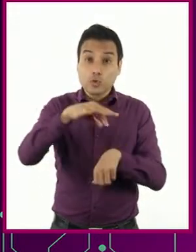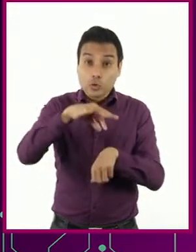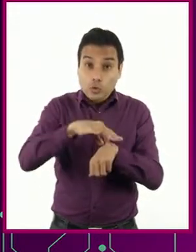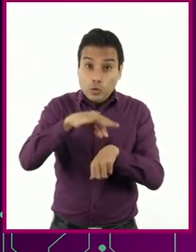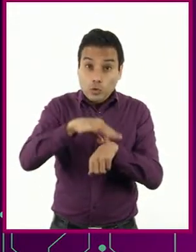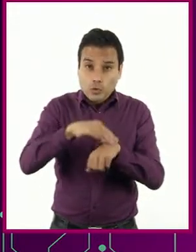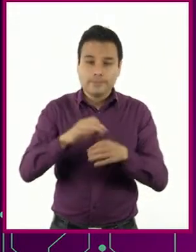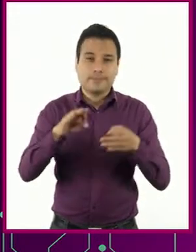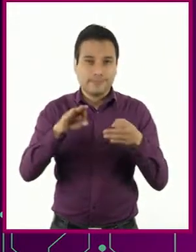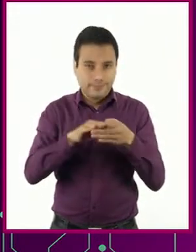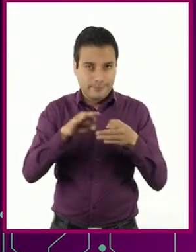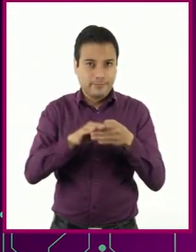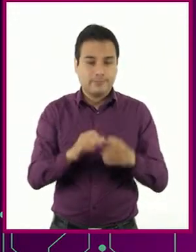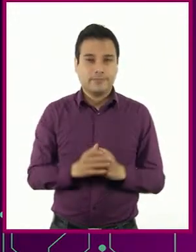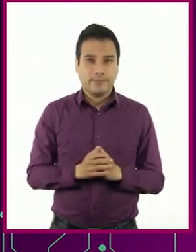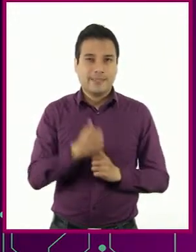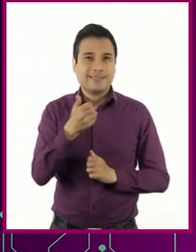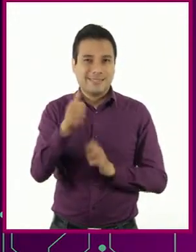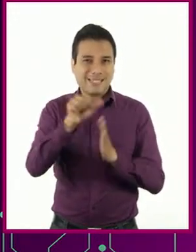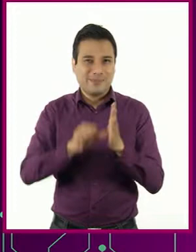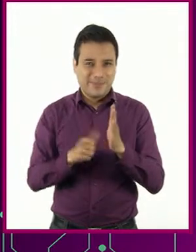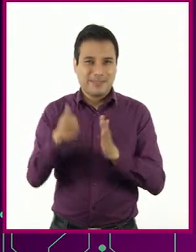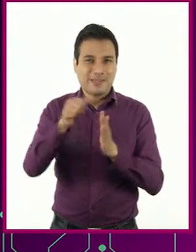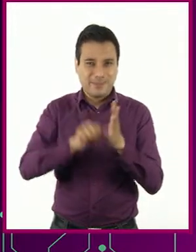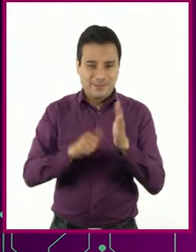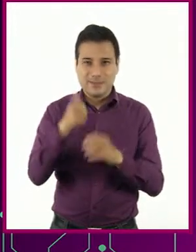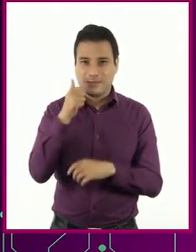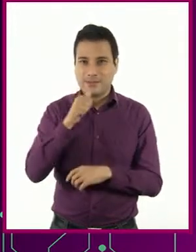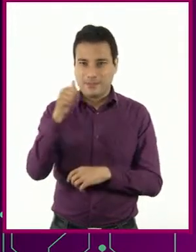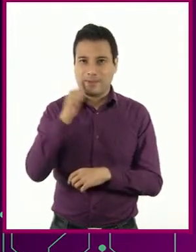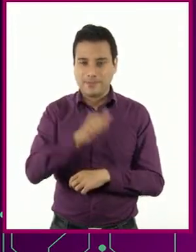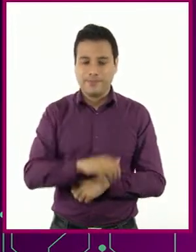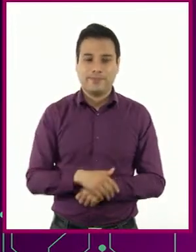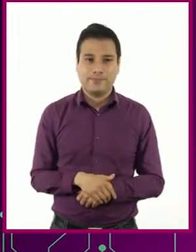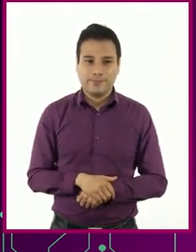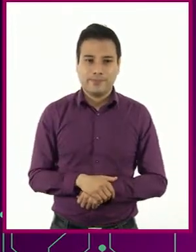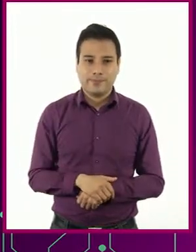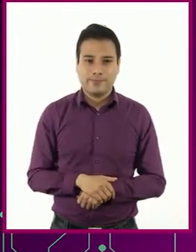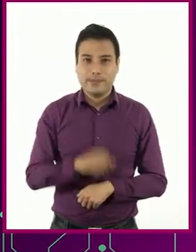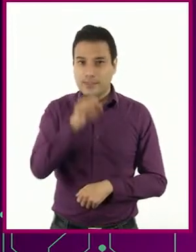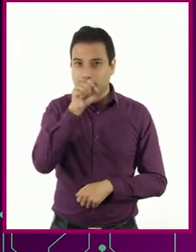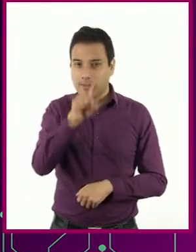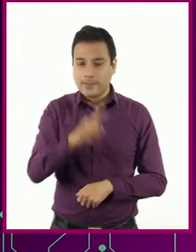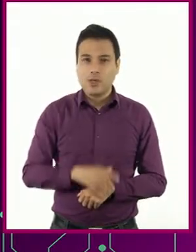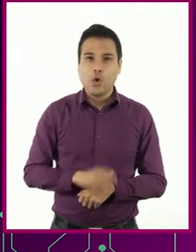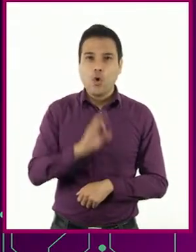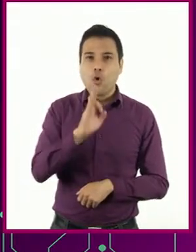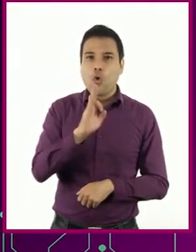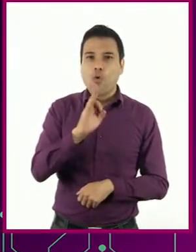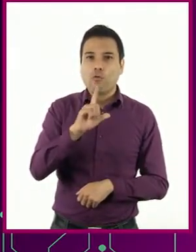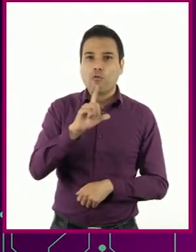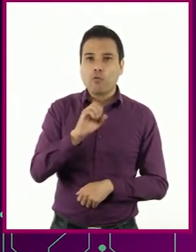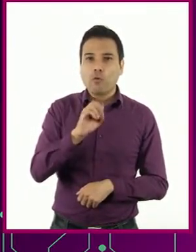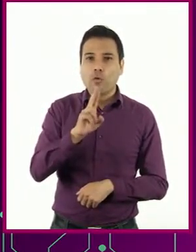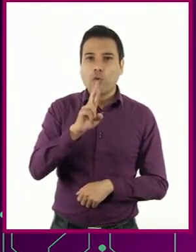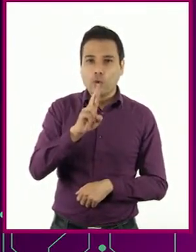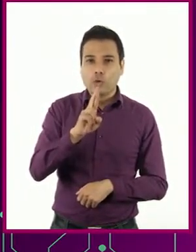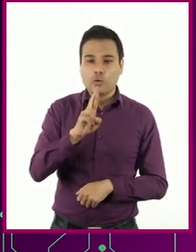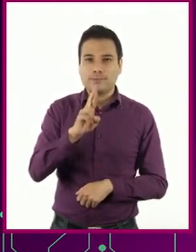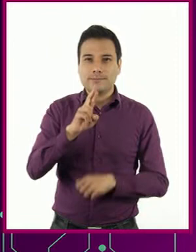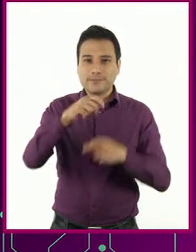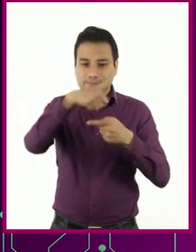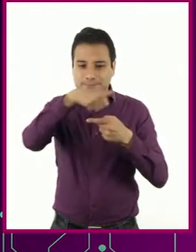menos 2 veces al año, ¿sí? Aplicaciones de flúor, limpieza dental y algunos otros tipos